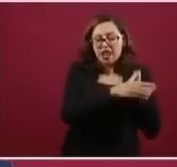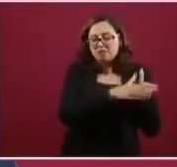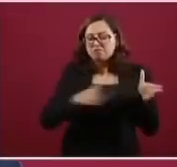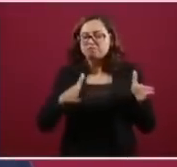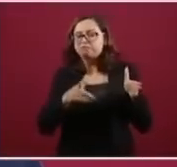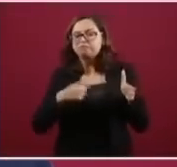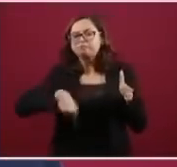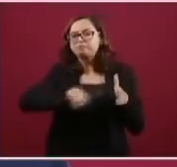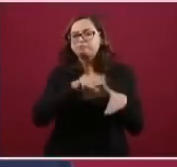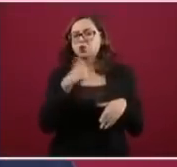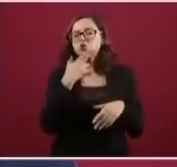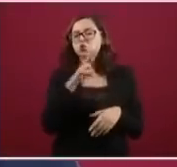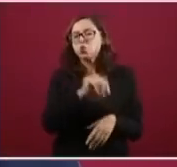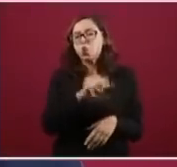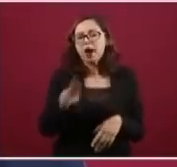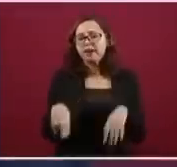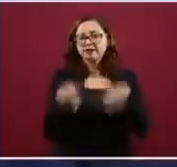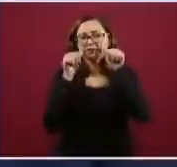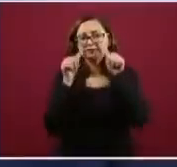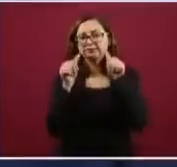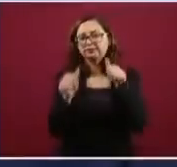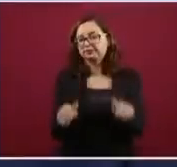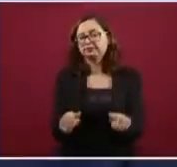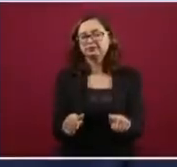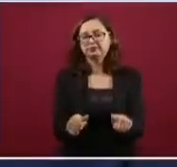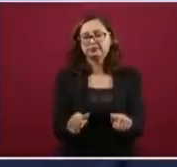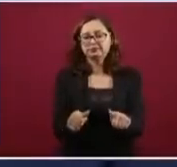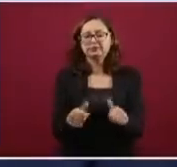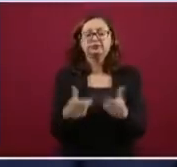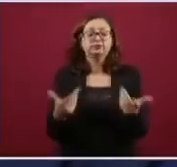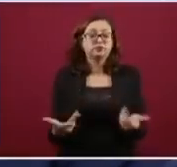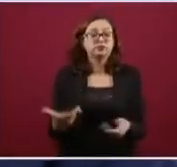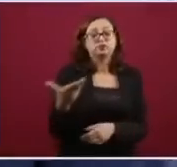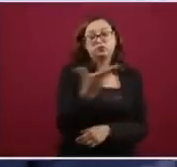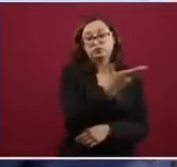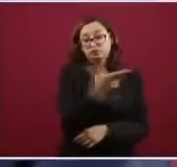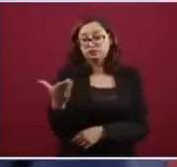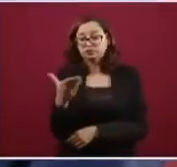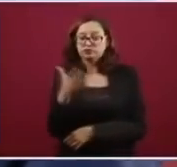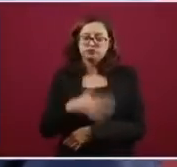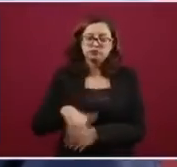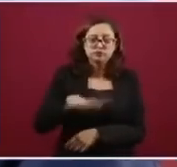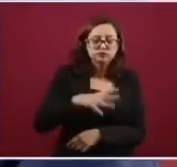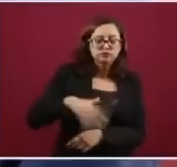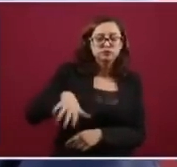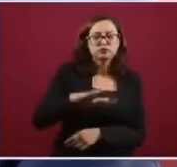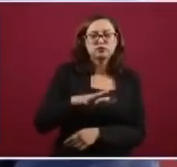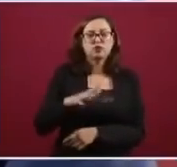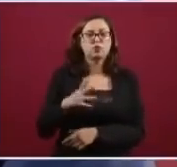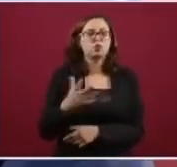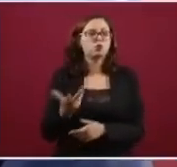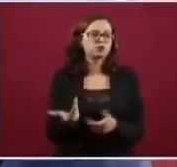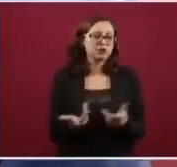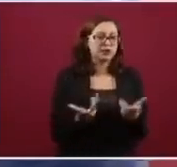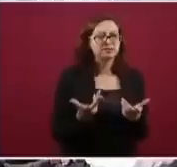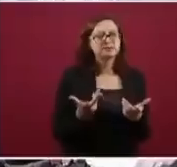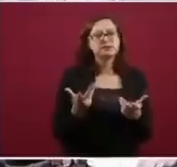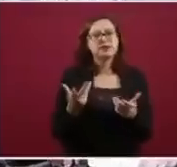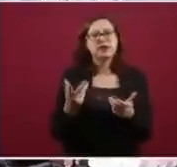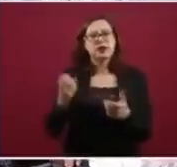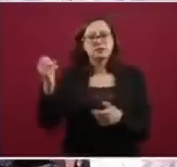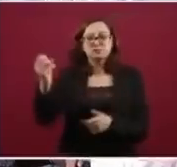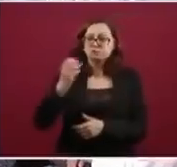es más si ustedes buscan en los discursos en todo el periodo neoliberal